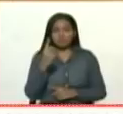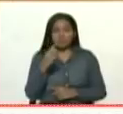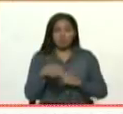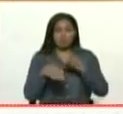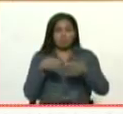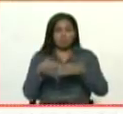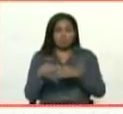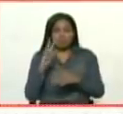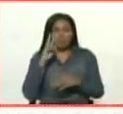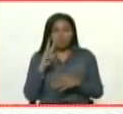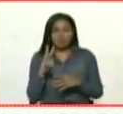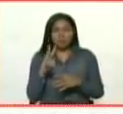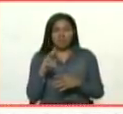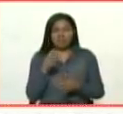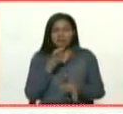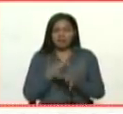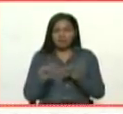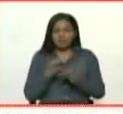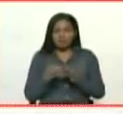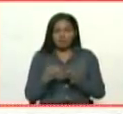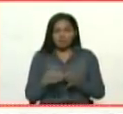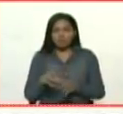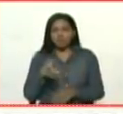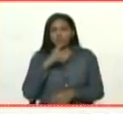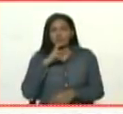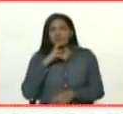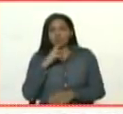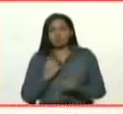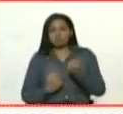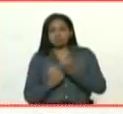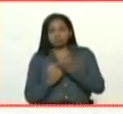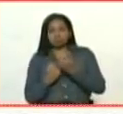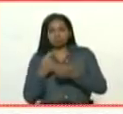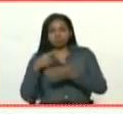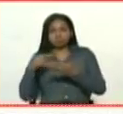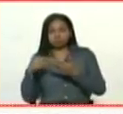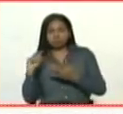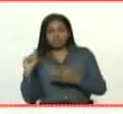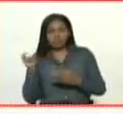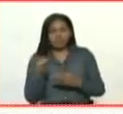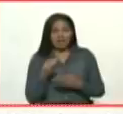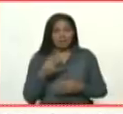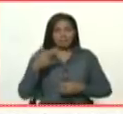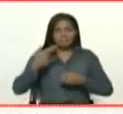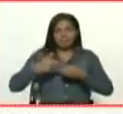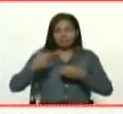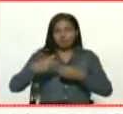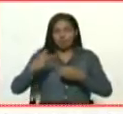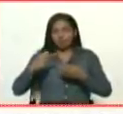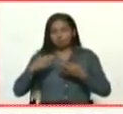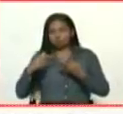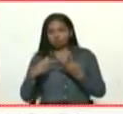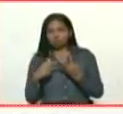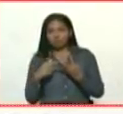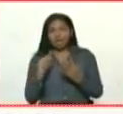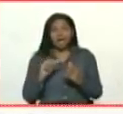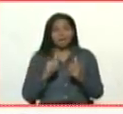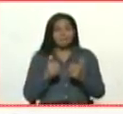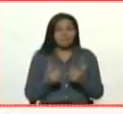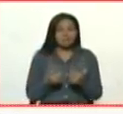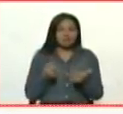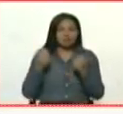crear criptomonedas apoyados en oro, respaldados en gas, respaldados en petróleo. Ya empiezan los ensayos